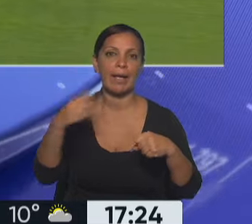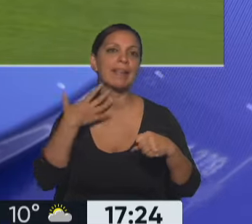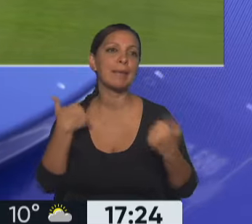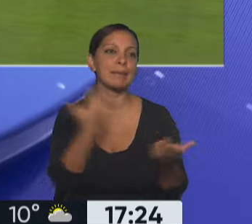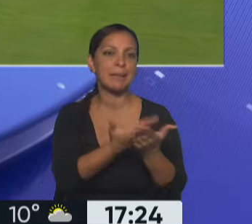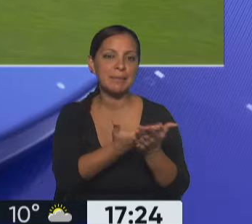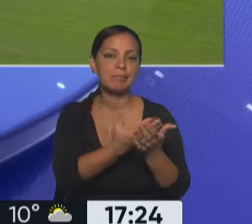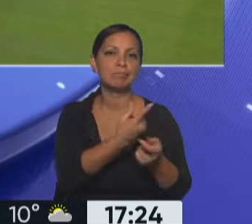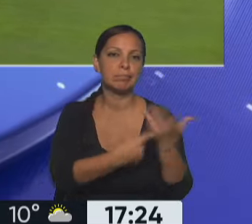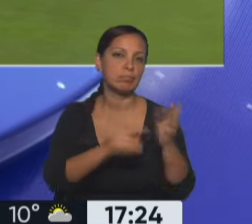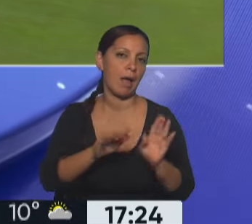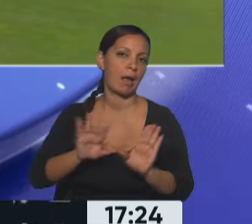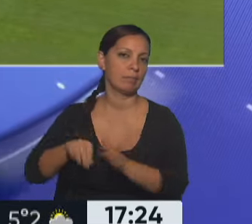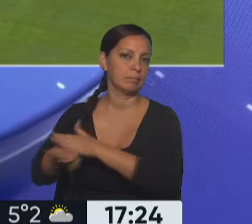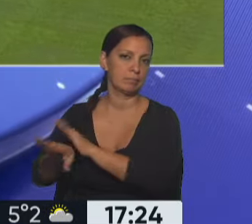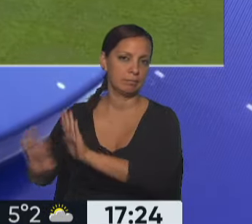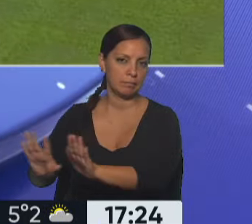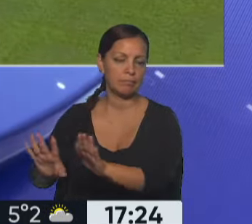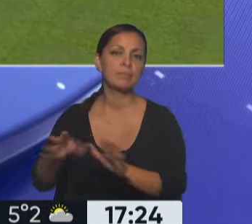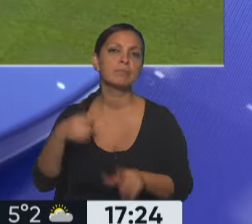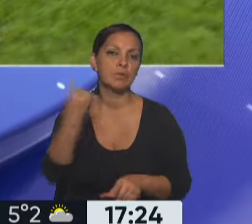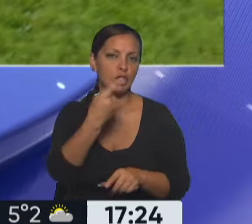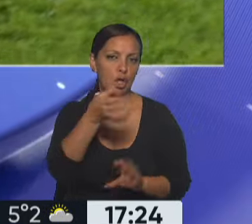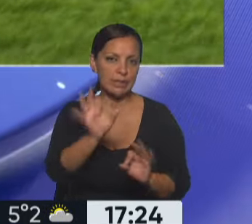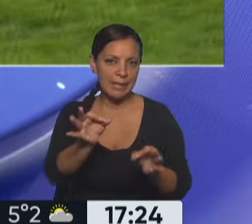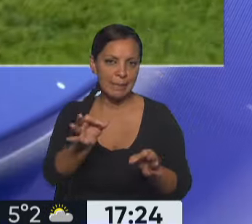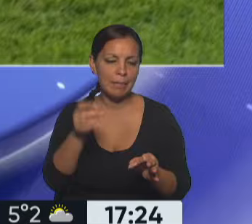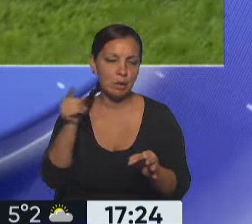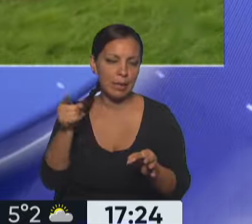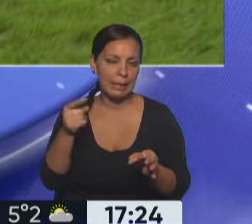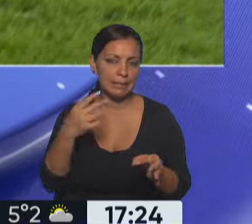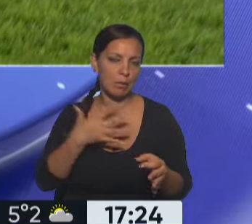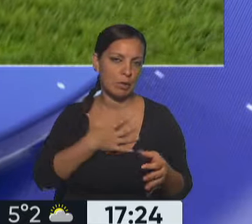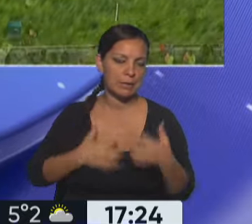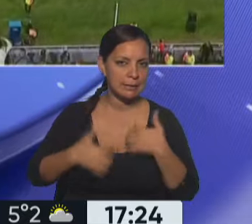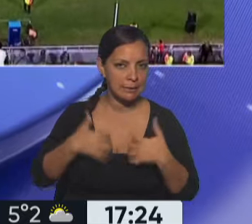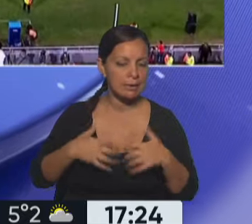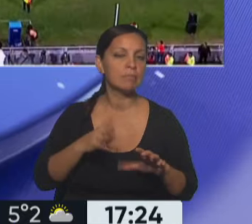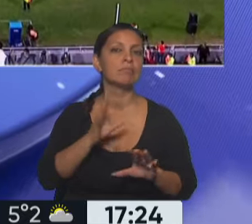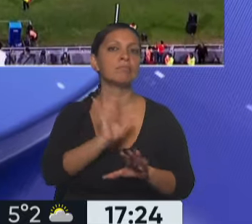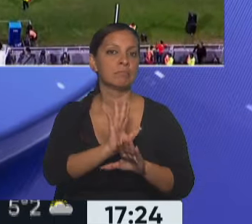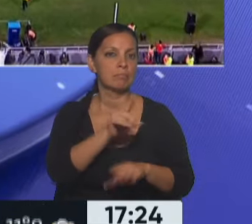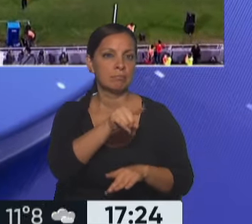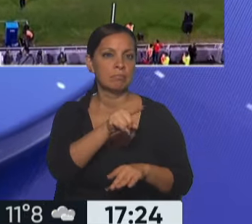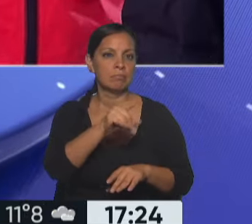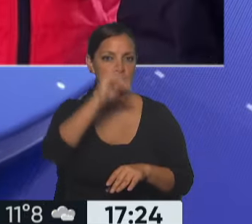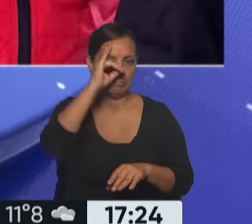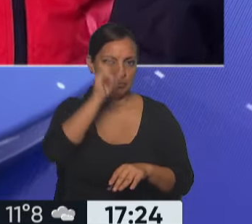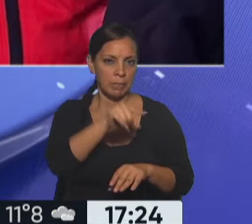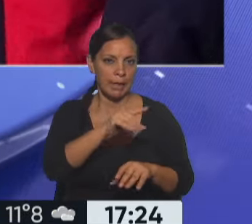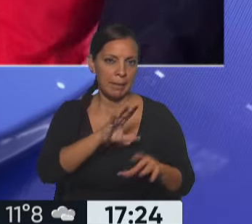olvida la circunstancia angustiante por la que tuvo que pasar con el plantel de rojo, dejándolo en primera división, pero en